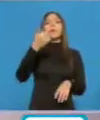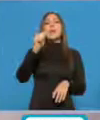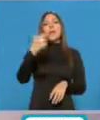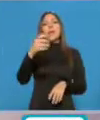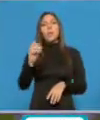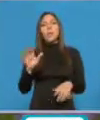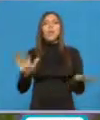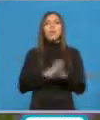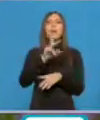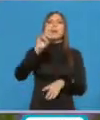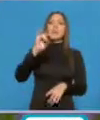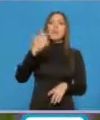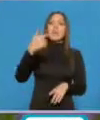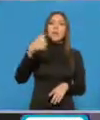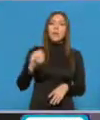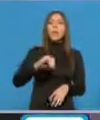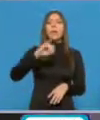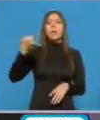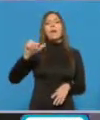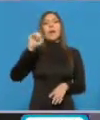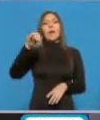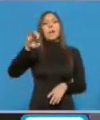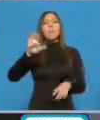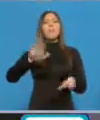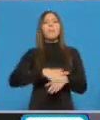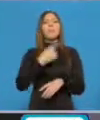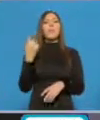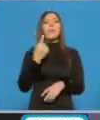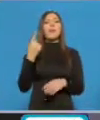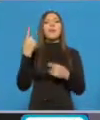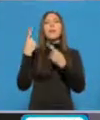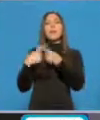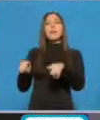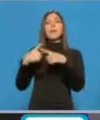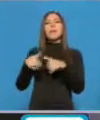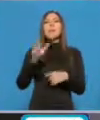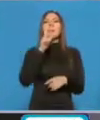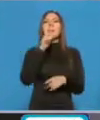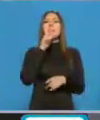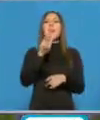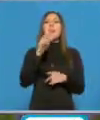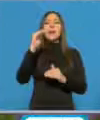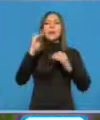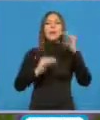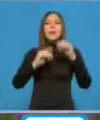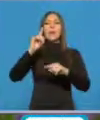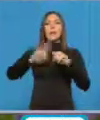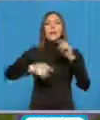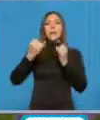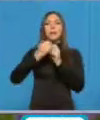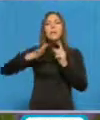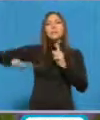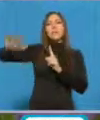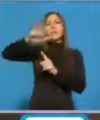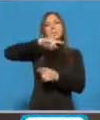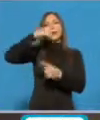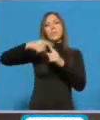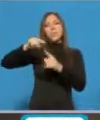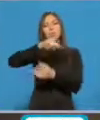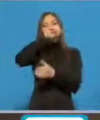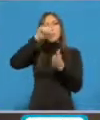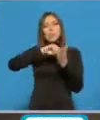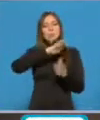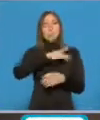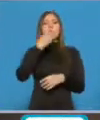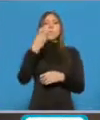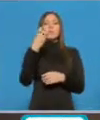Diego, pasa como Jaime, porque hay una pérdida de vocales y consonantes, sobre todo en la zona de Aragón. Por ahí es donde empieza la